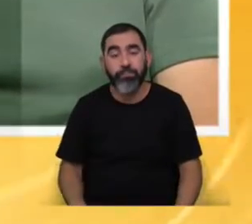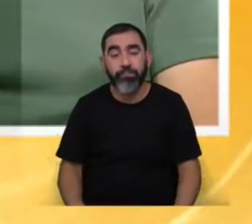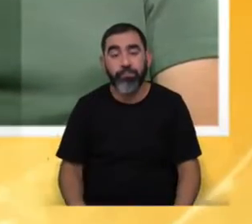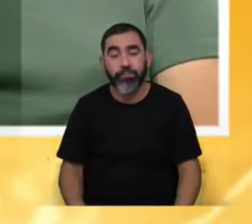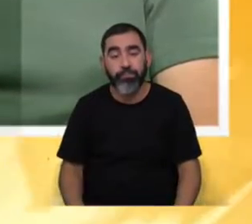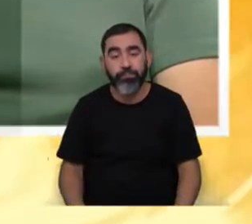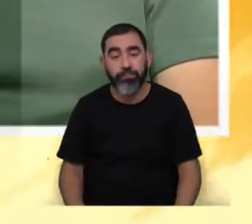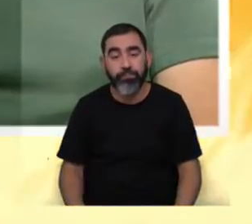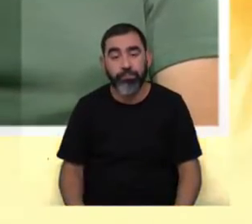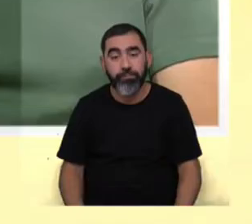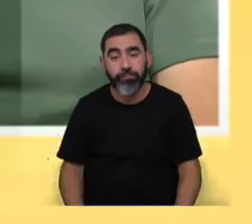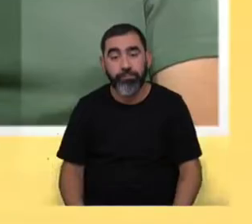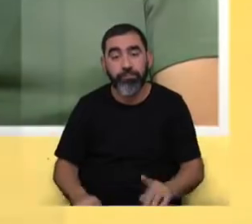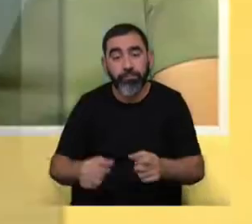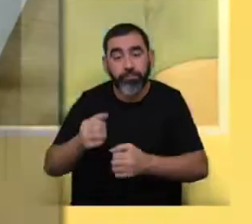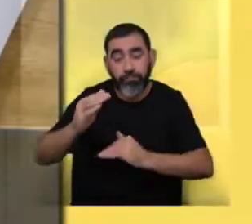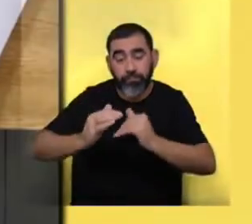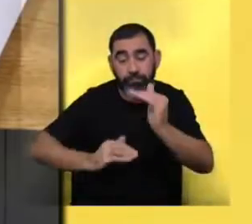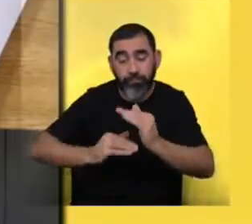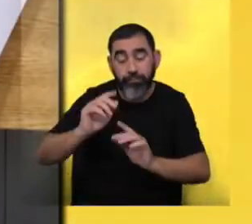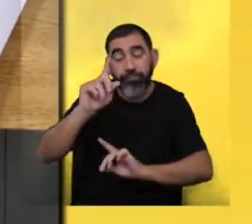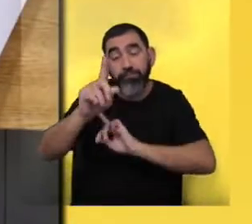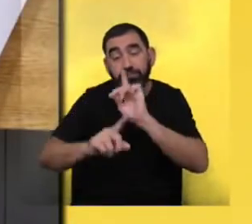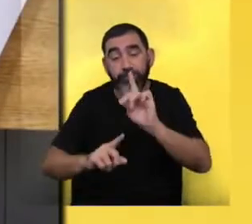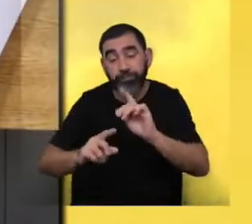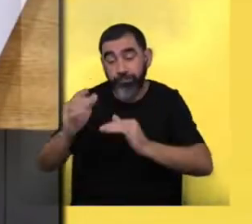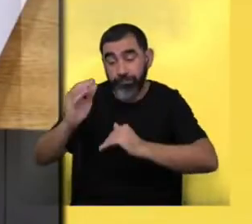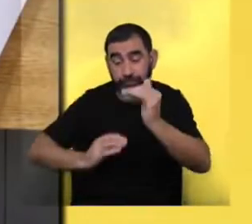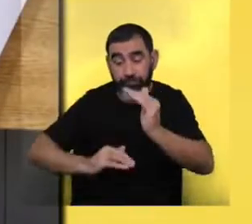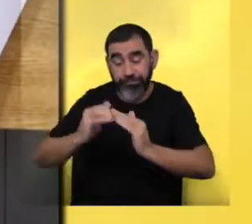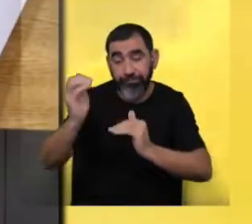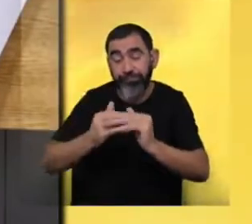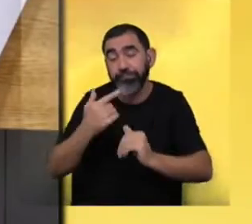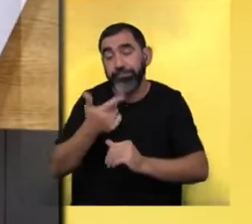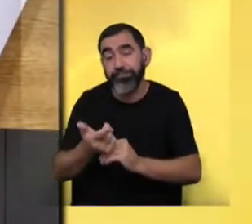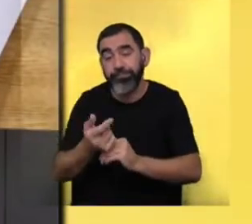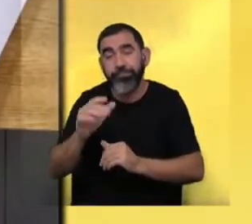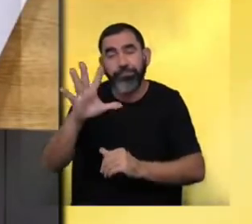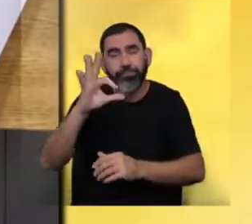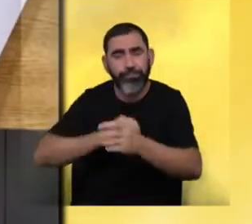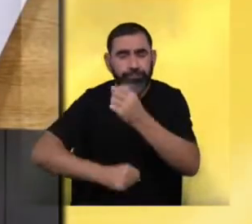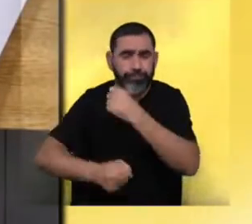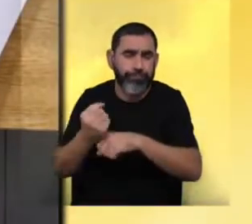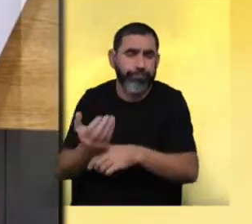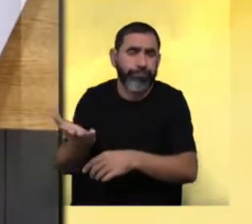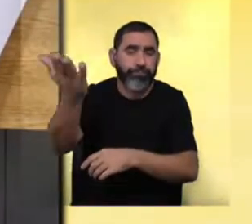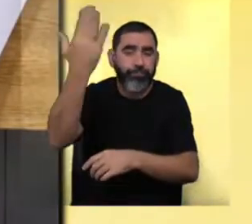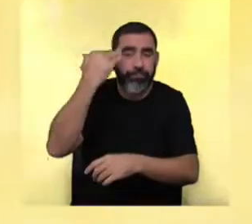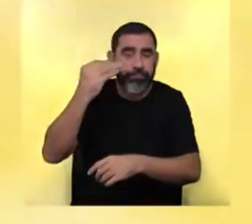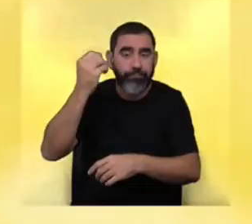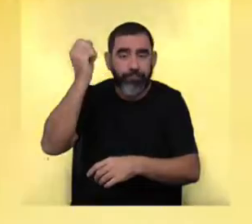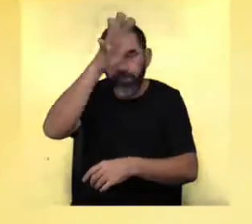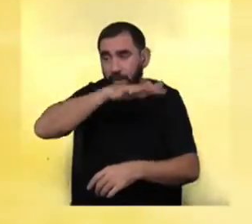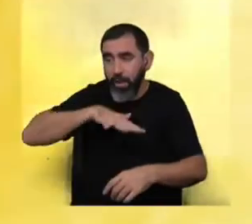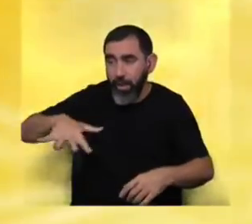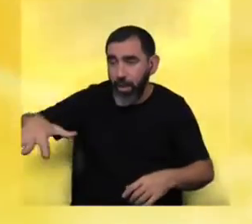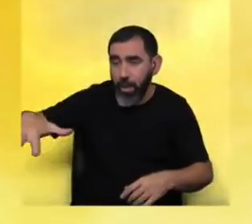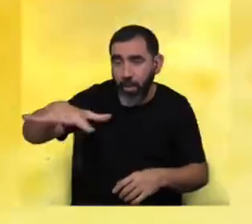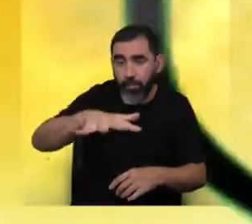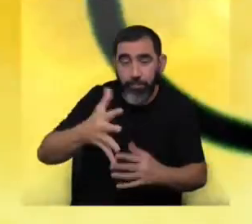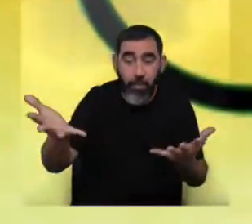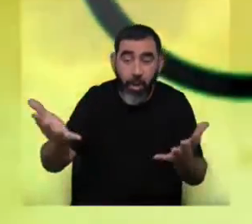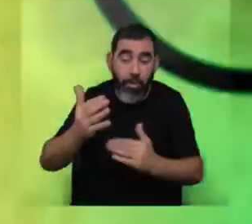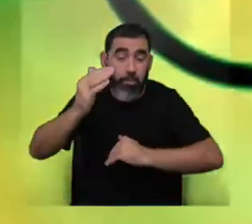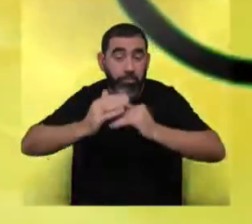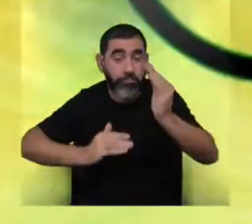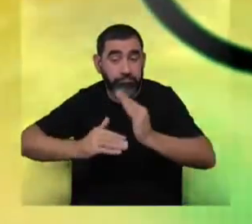Además, lo que se pueda construir arriba. Muchas veces ha pasado que donde hace 50 años había tierra, hoy haya